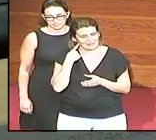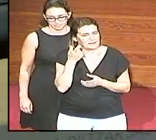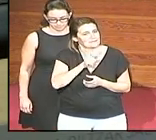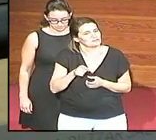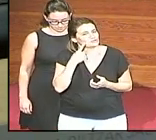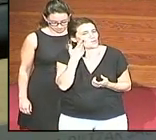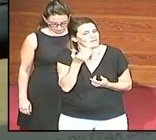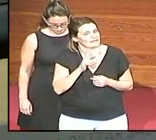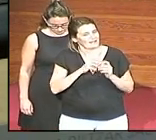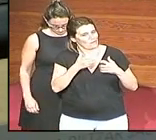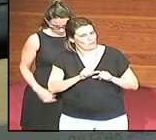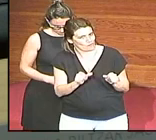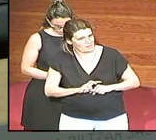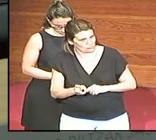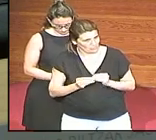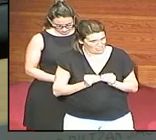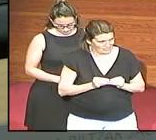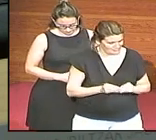maleta.